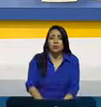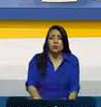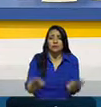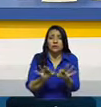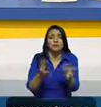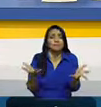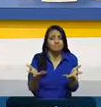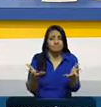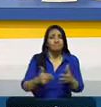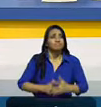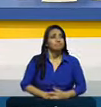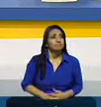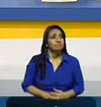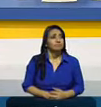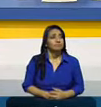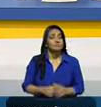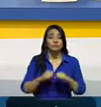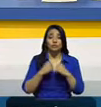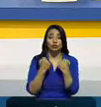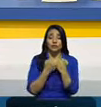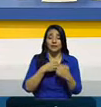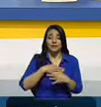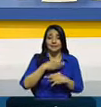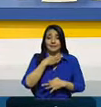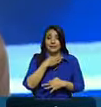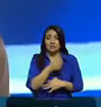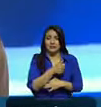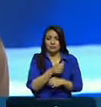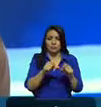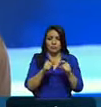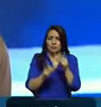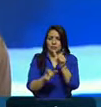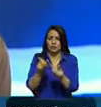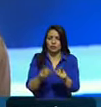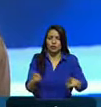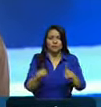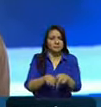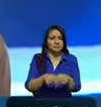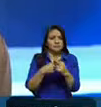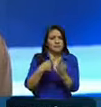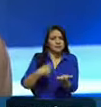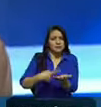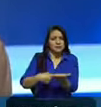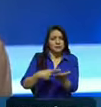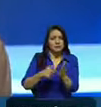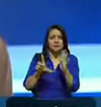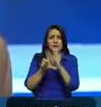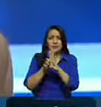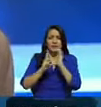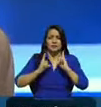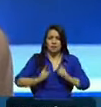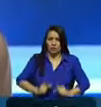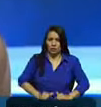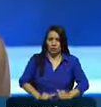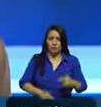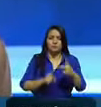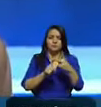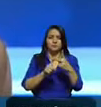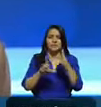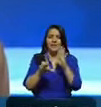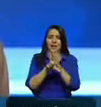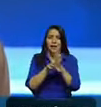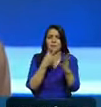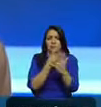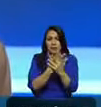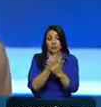que desde la sociedad civil también abramos la discusión sobre el Código Orgánico de Salud, sobre el COIP. Justo